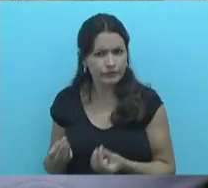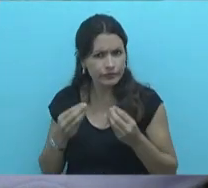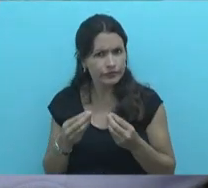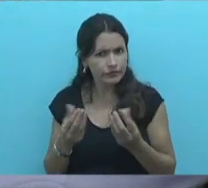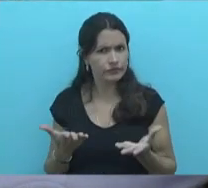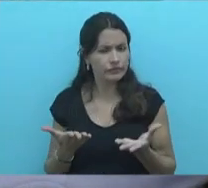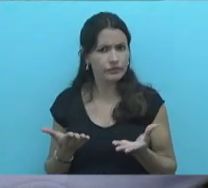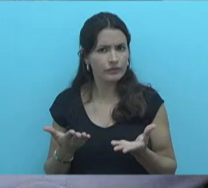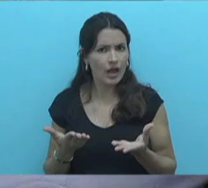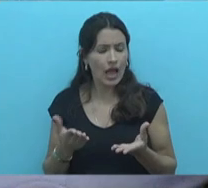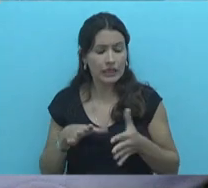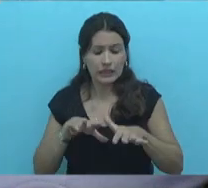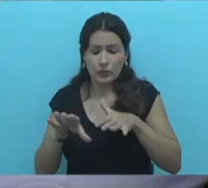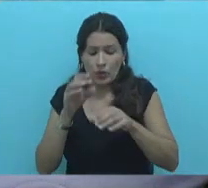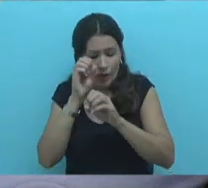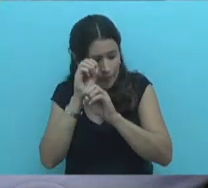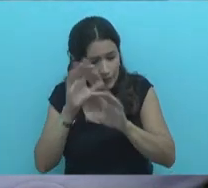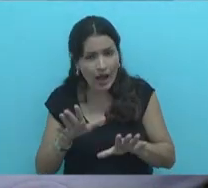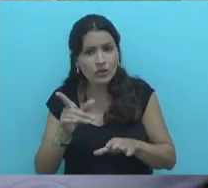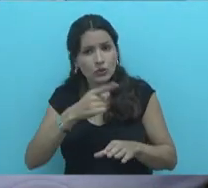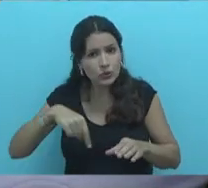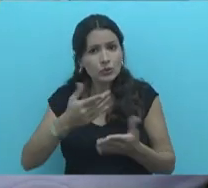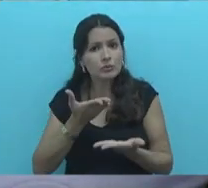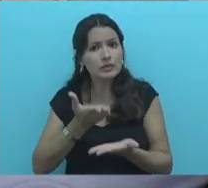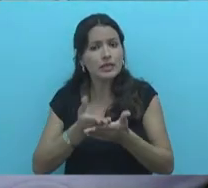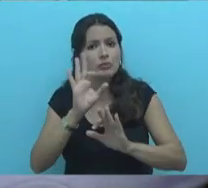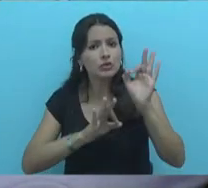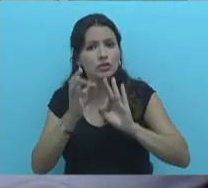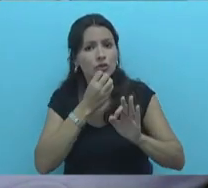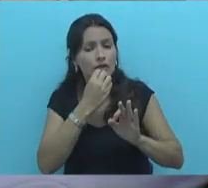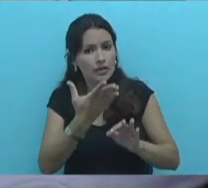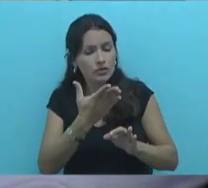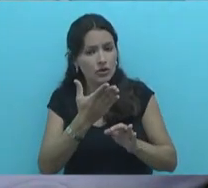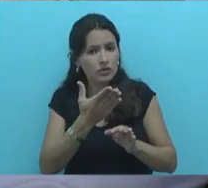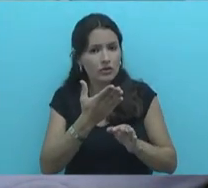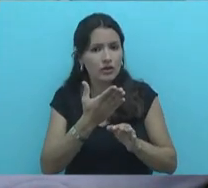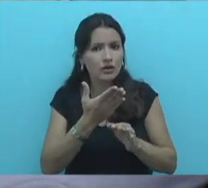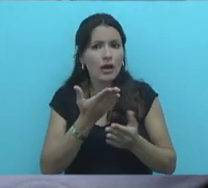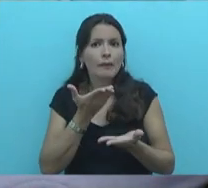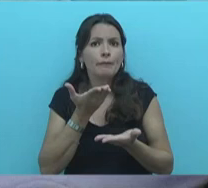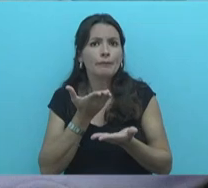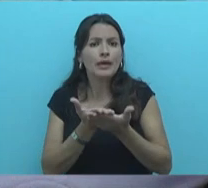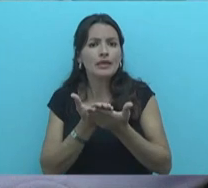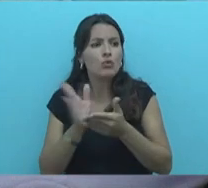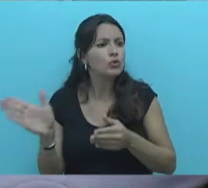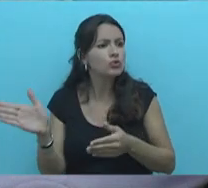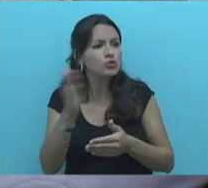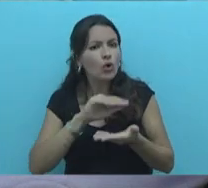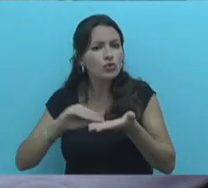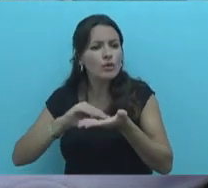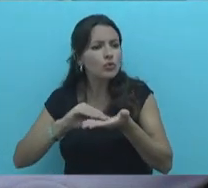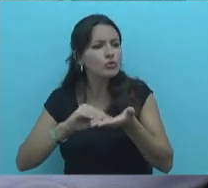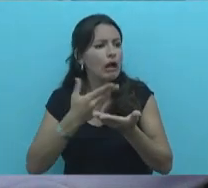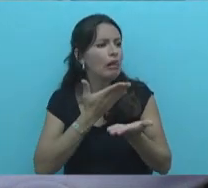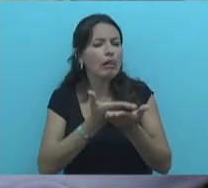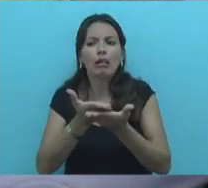que presentamos este proyecto de declaración y pedimos a todos y cada uno